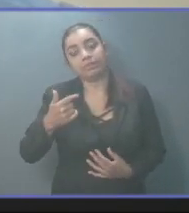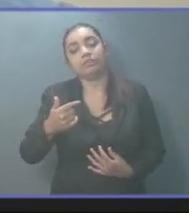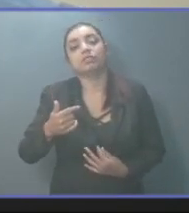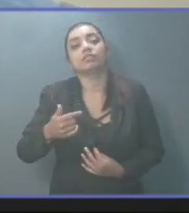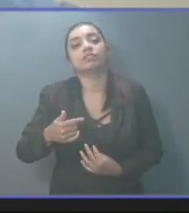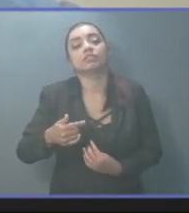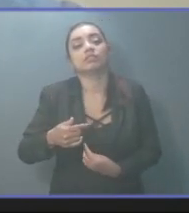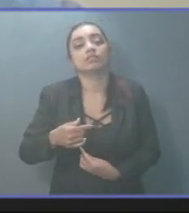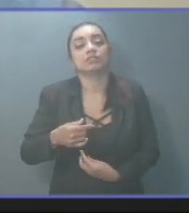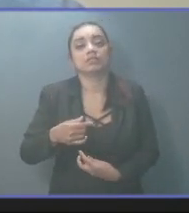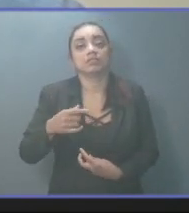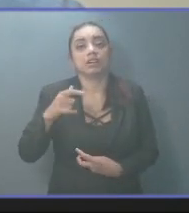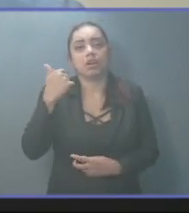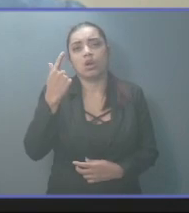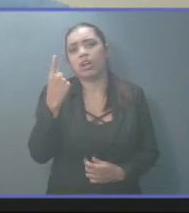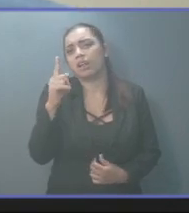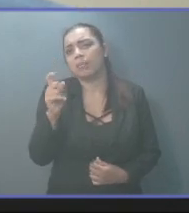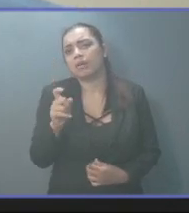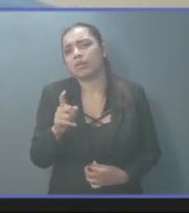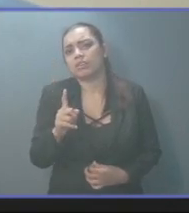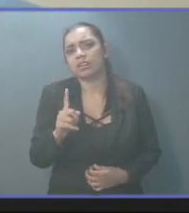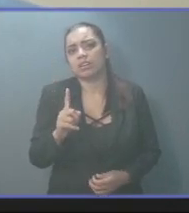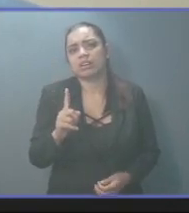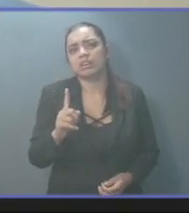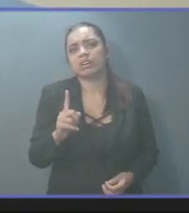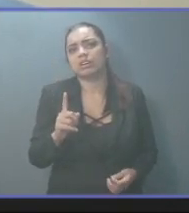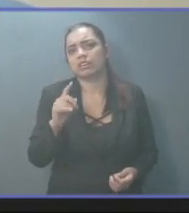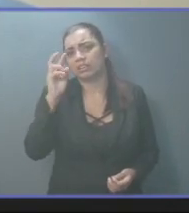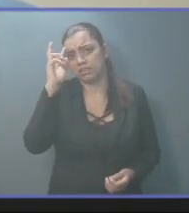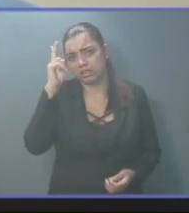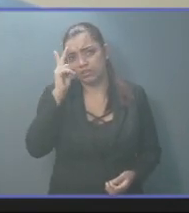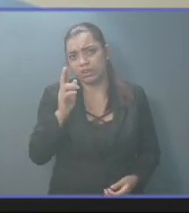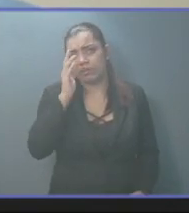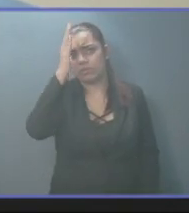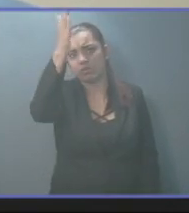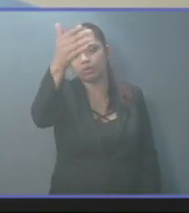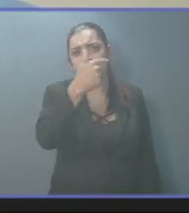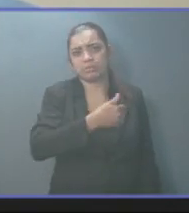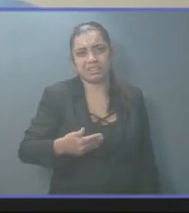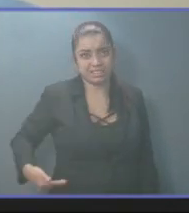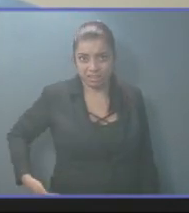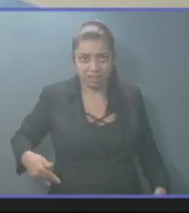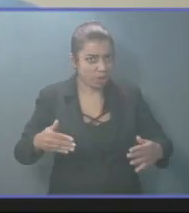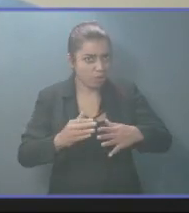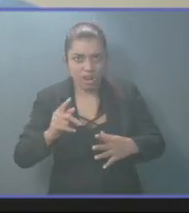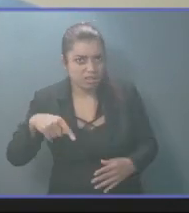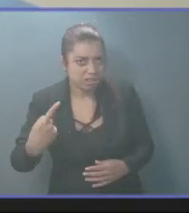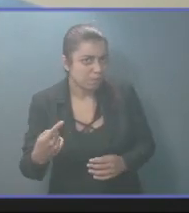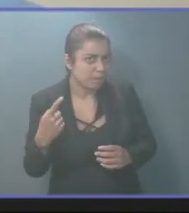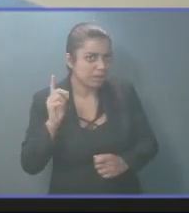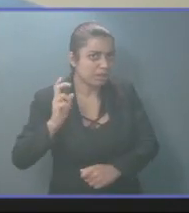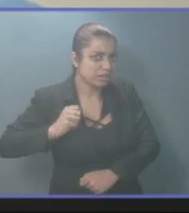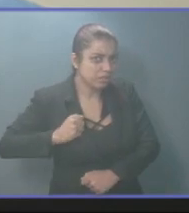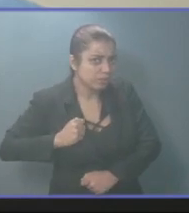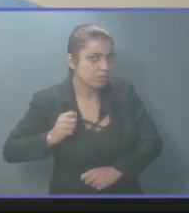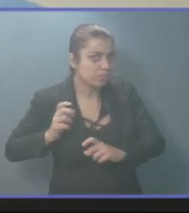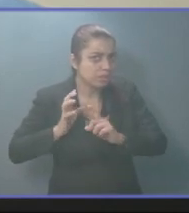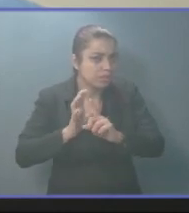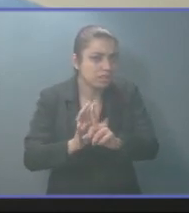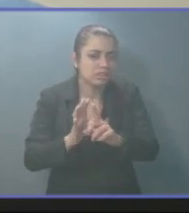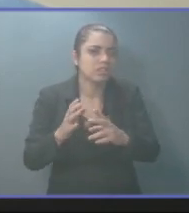es esto significa que en el futuro cuando venga el presidente va a traer siempre ese mismo despliegue militar